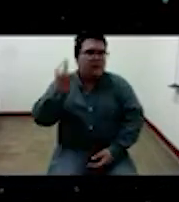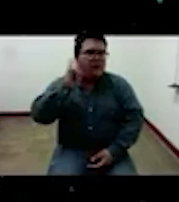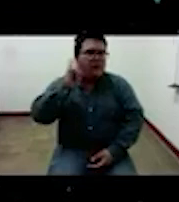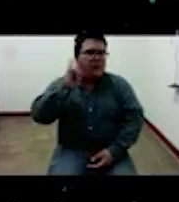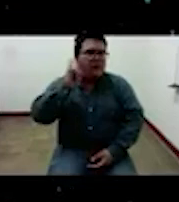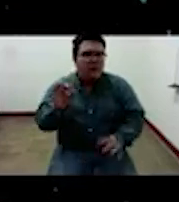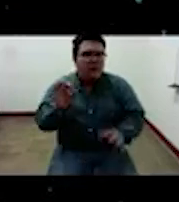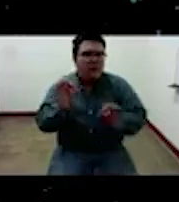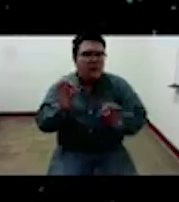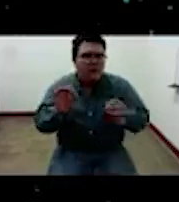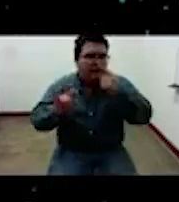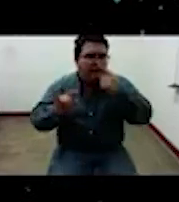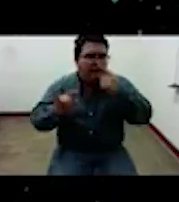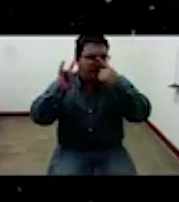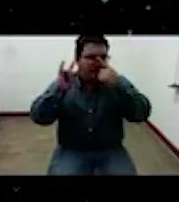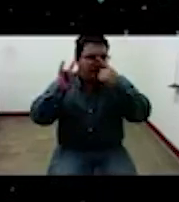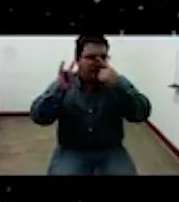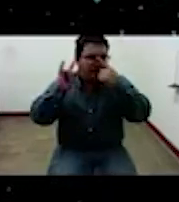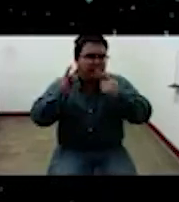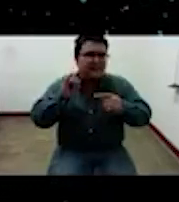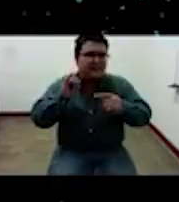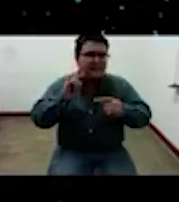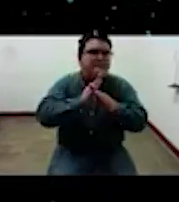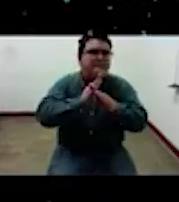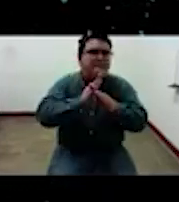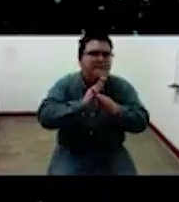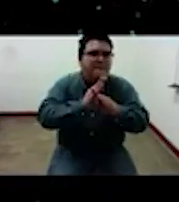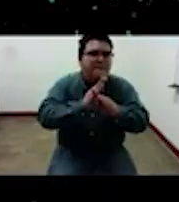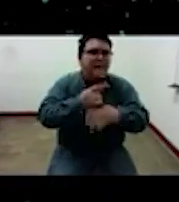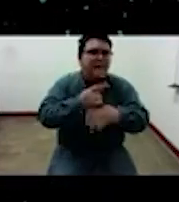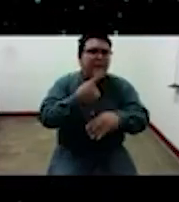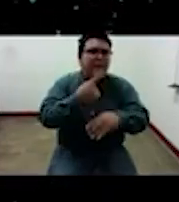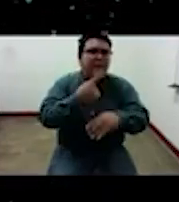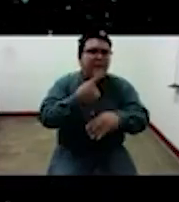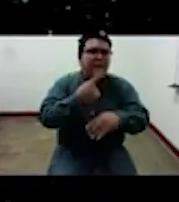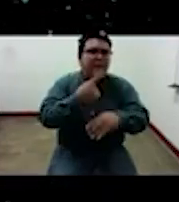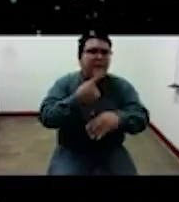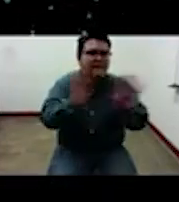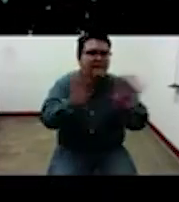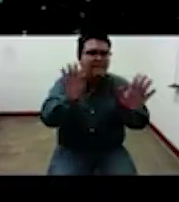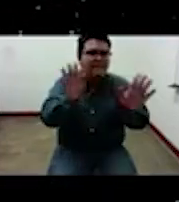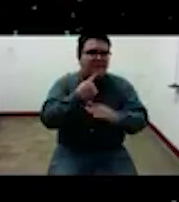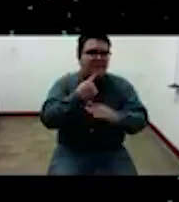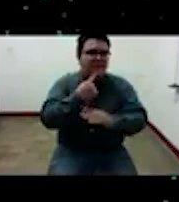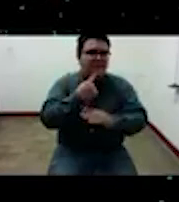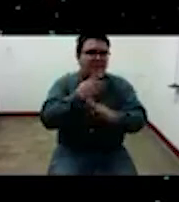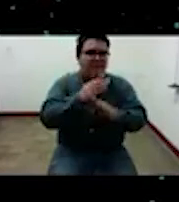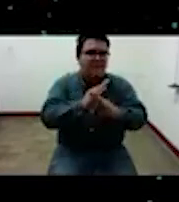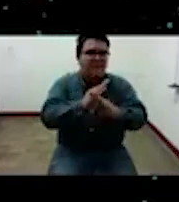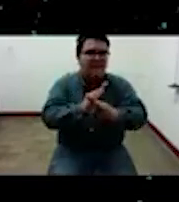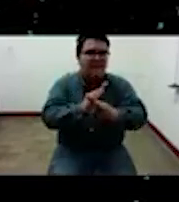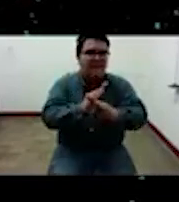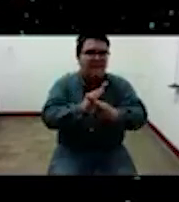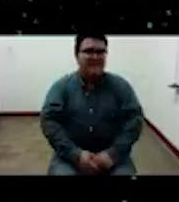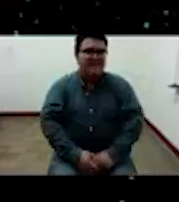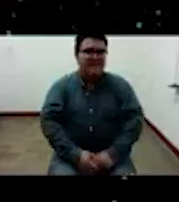te